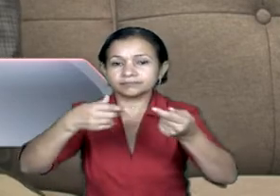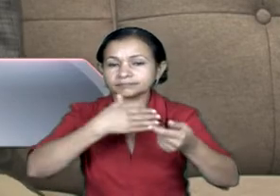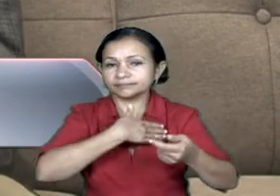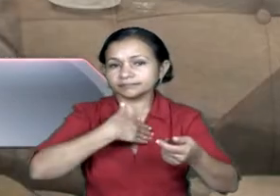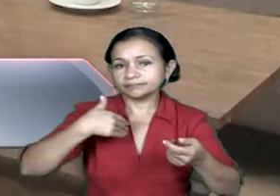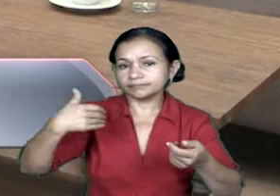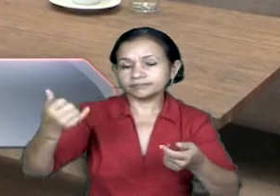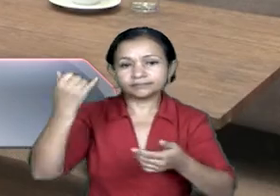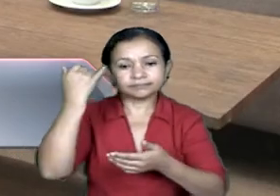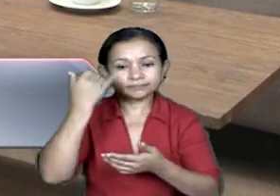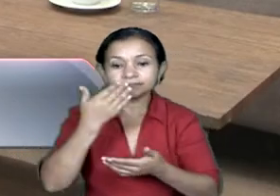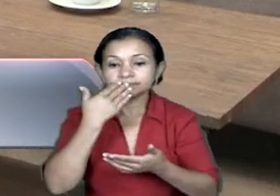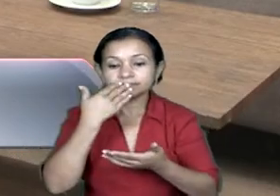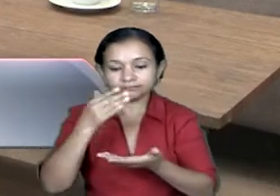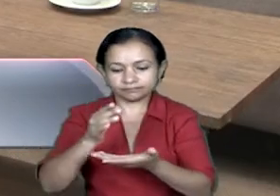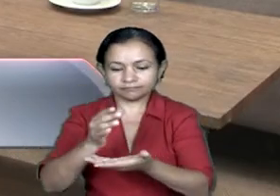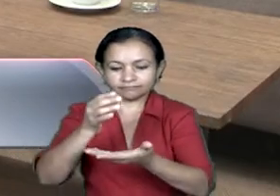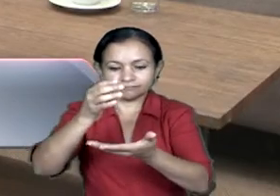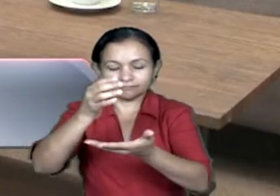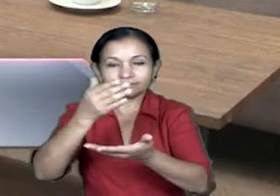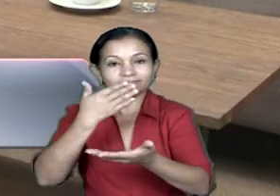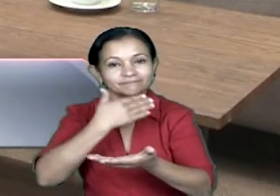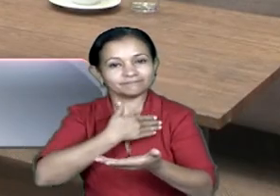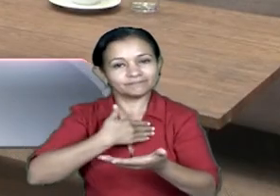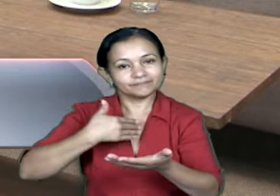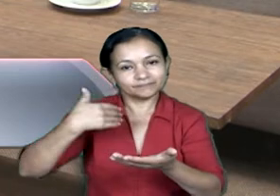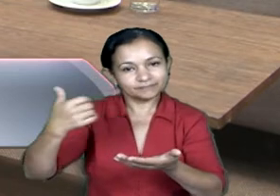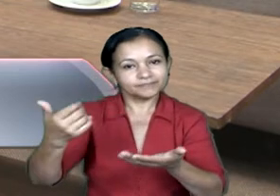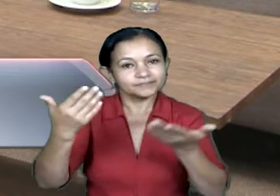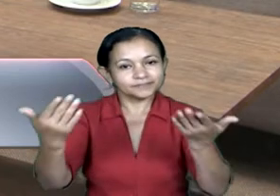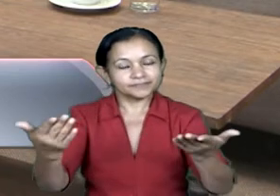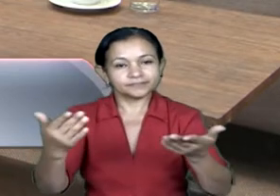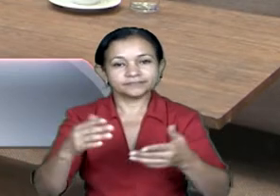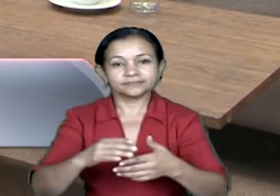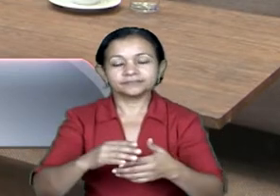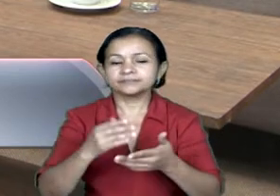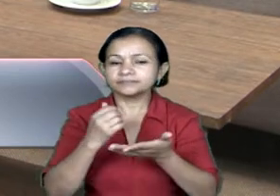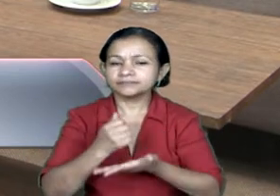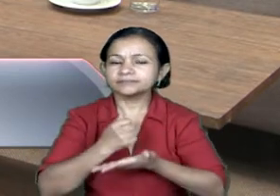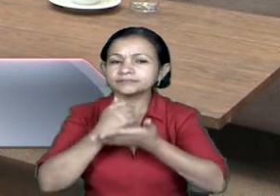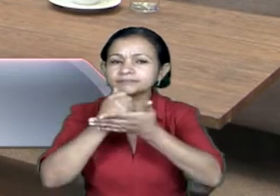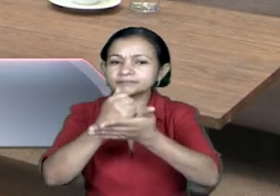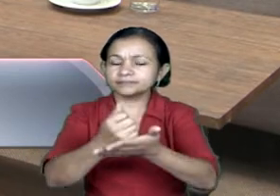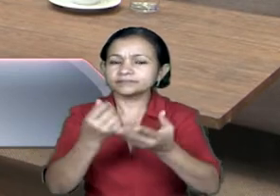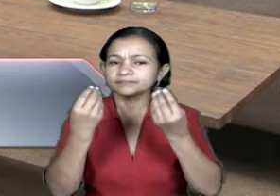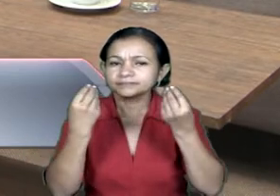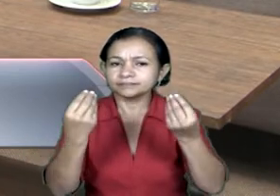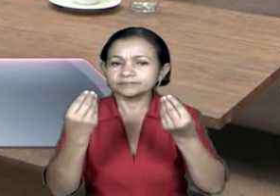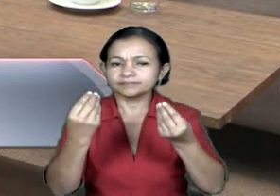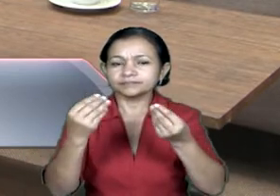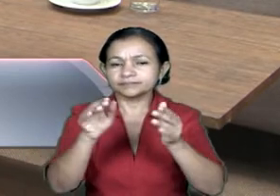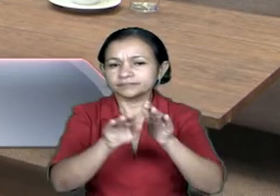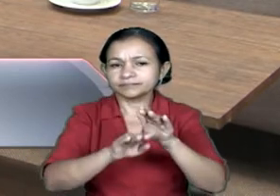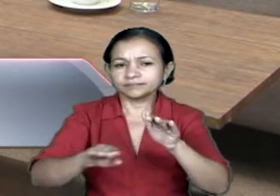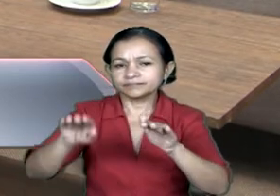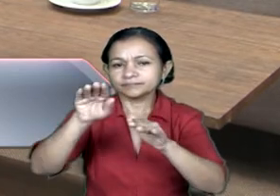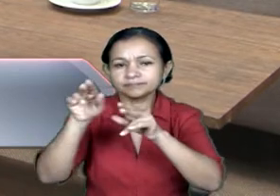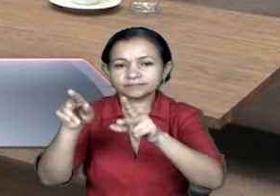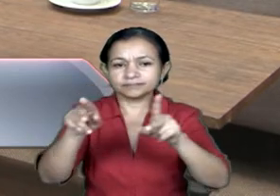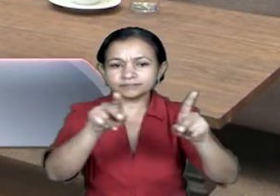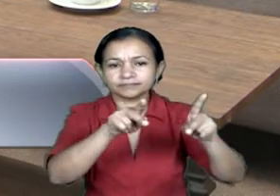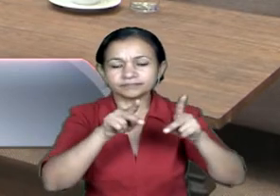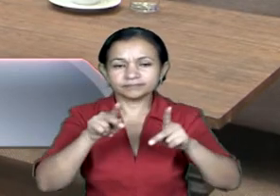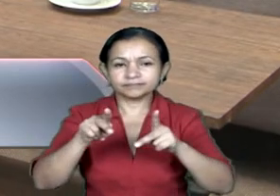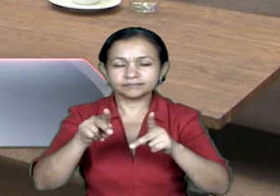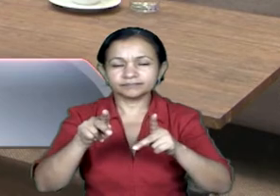la producción y también la calidad. Sí, eso es, yo creo que va a beneficiar a más productores. ¿Y esto va a ser de mano